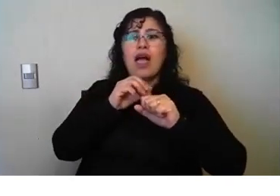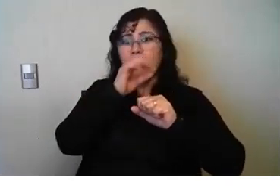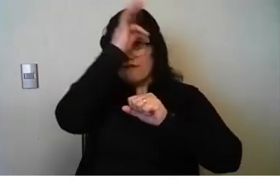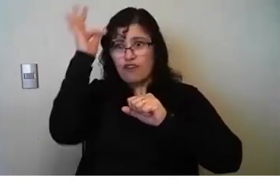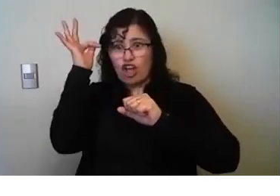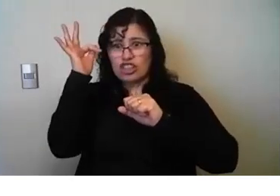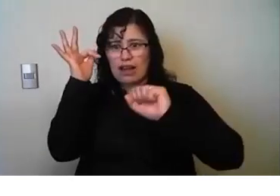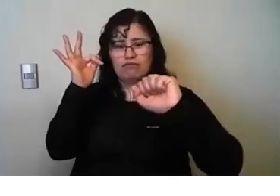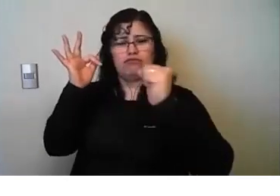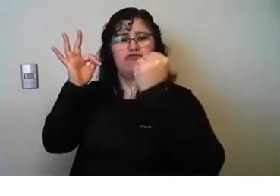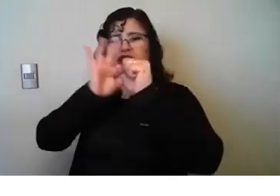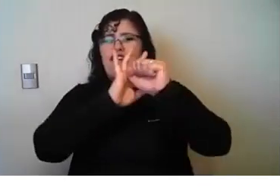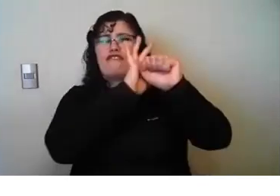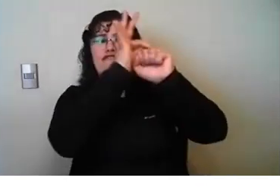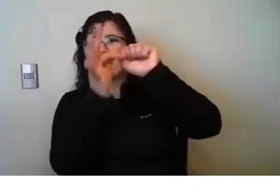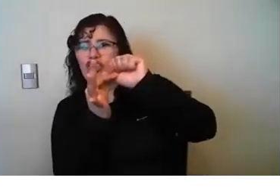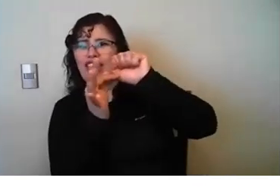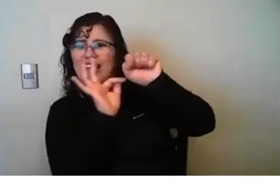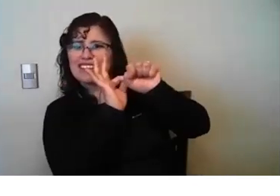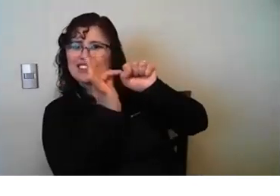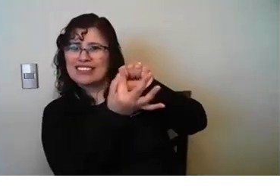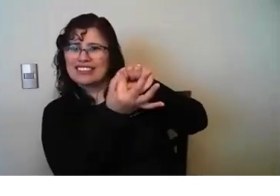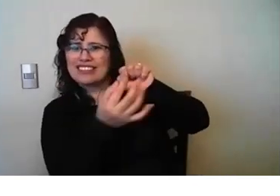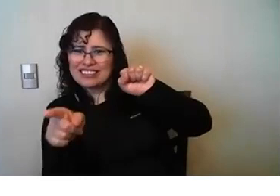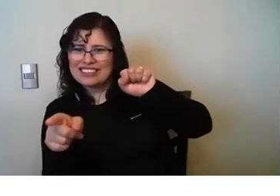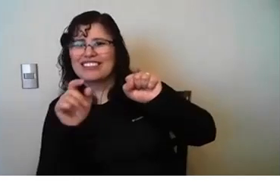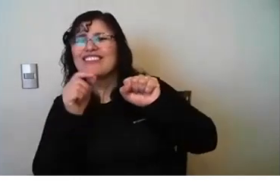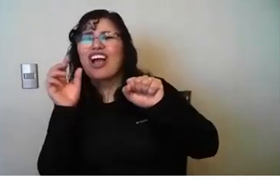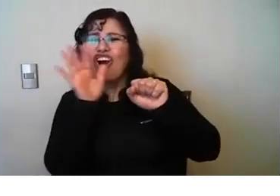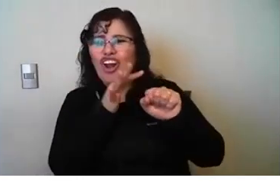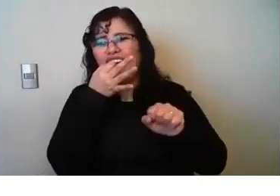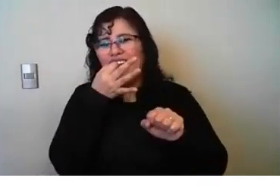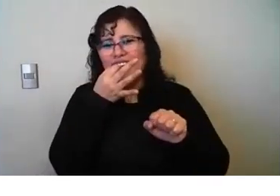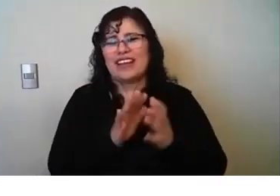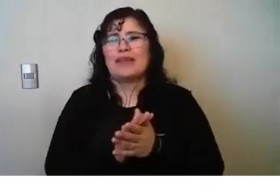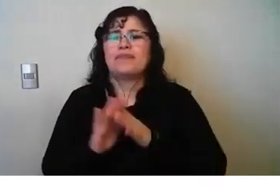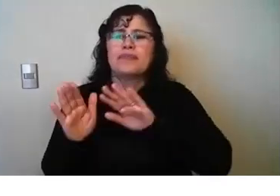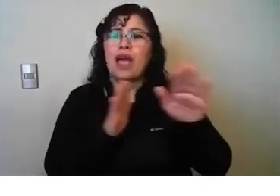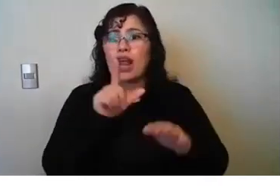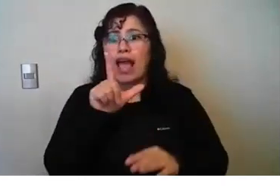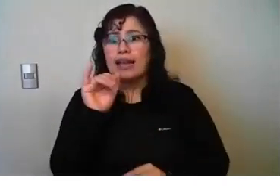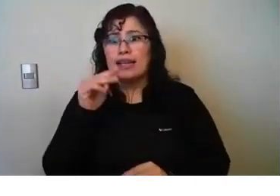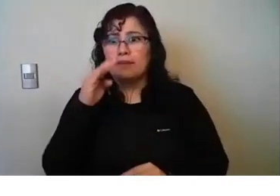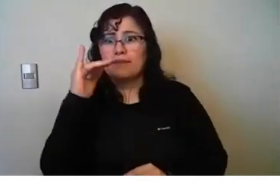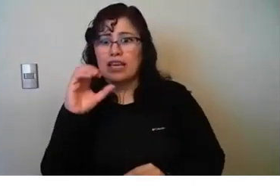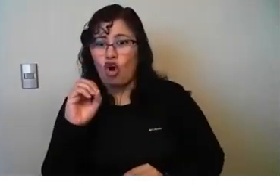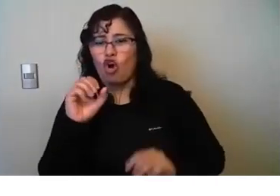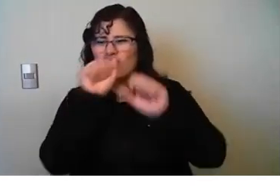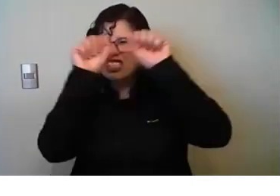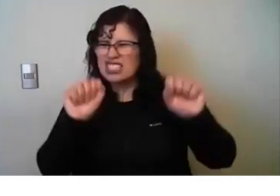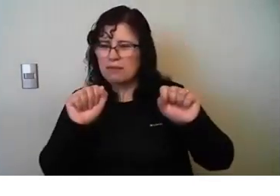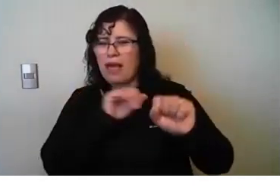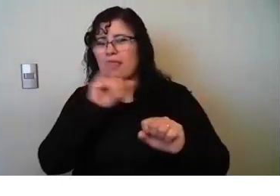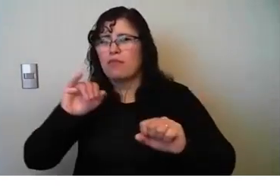lóbulo límbico, con parte del que es el giro del límbico, nosotros vamos a tener una clase del sistema límbico en el módulo